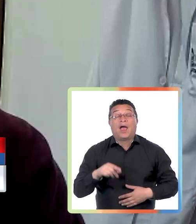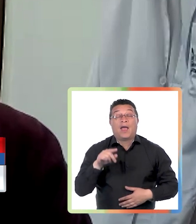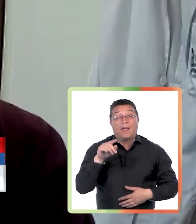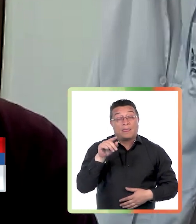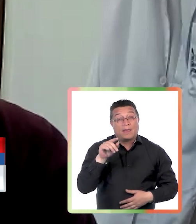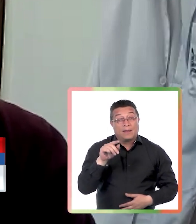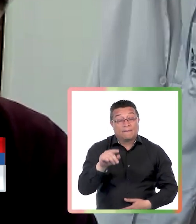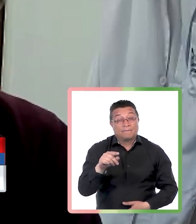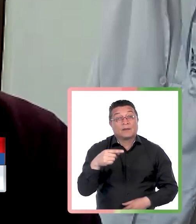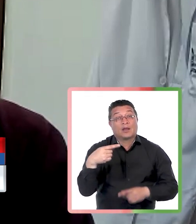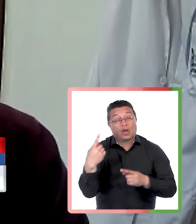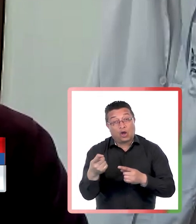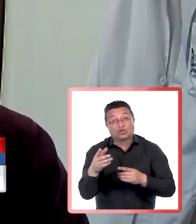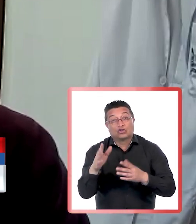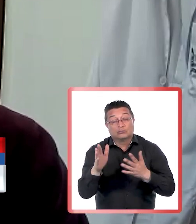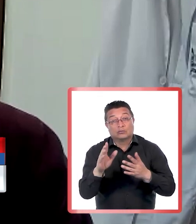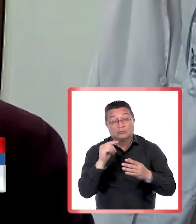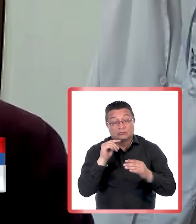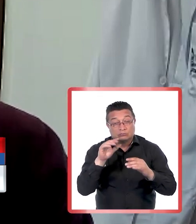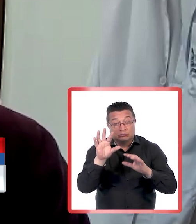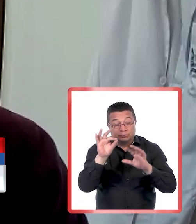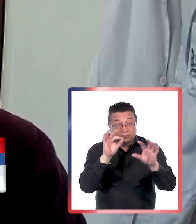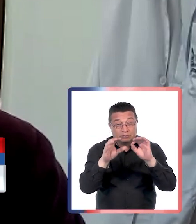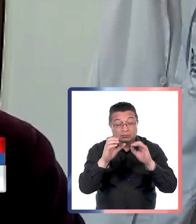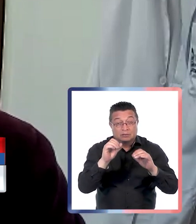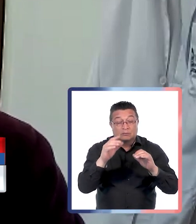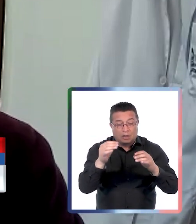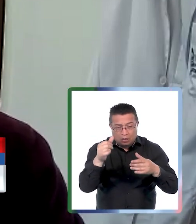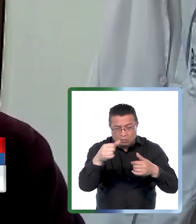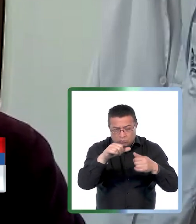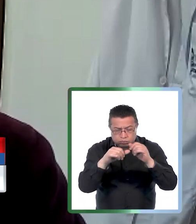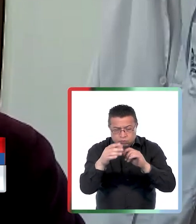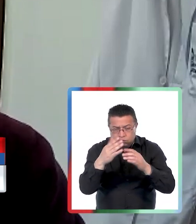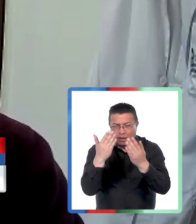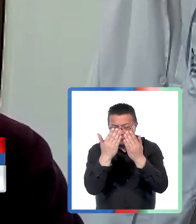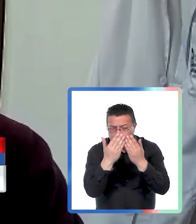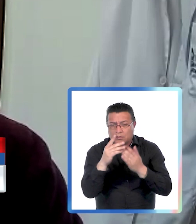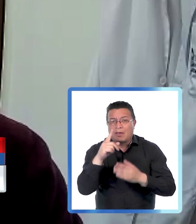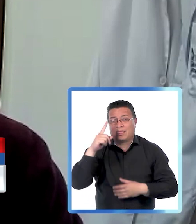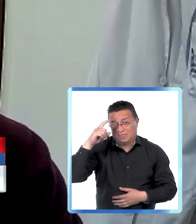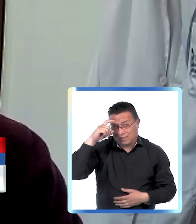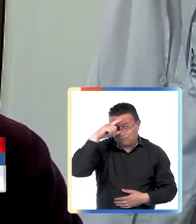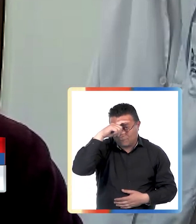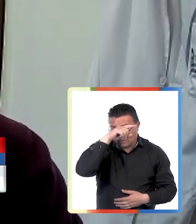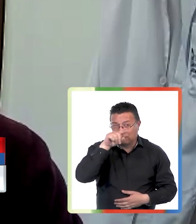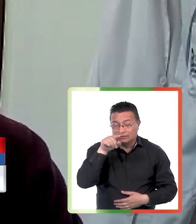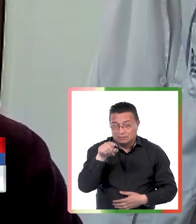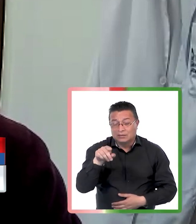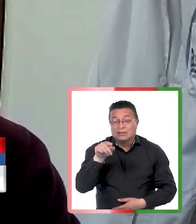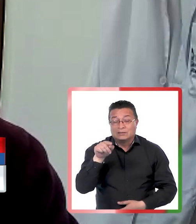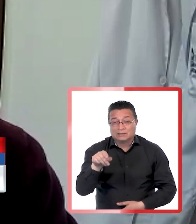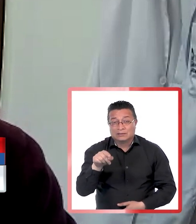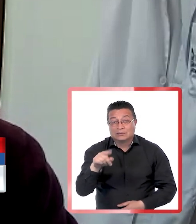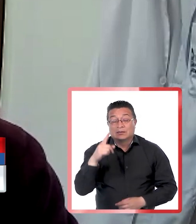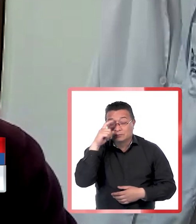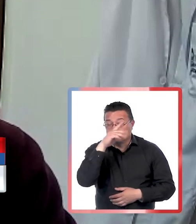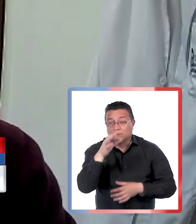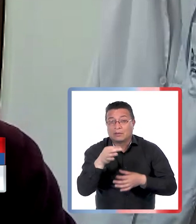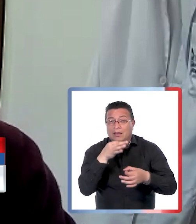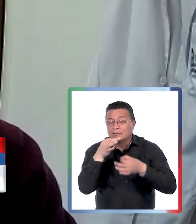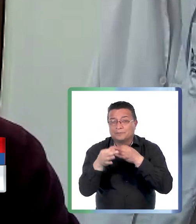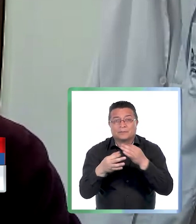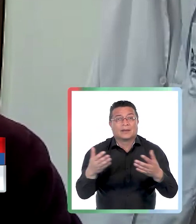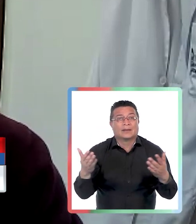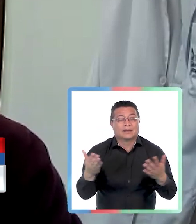cálculos matemáticos y bioestadísticos y epidemiológicos bastante complejos, en esta publicación